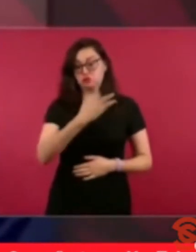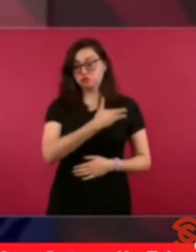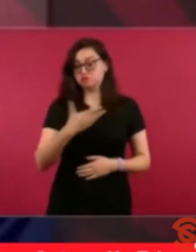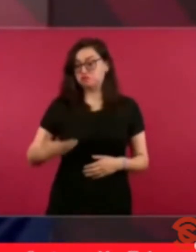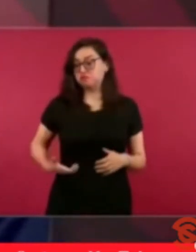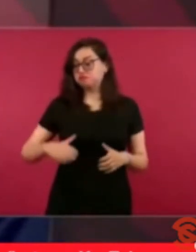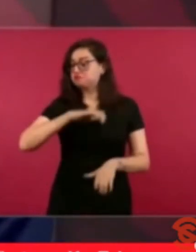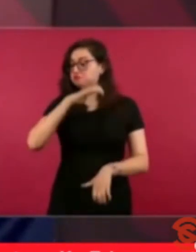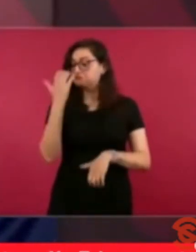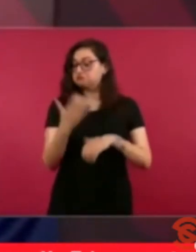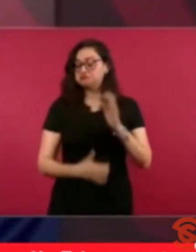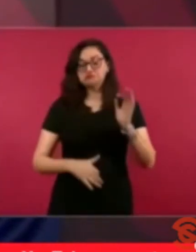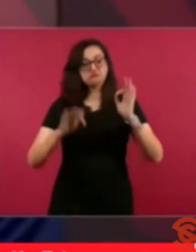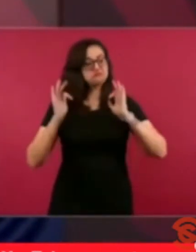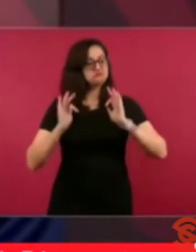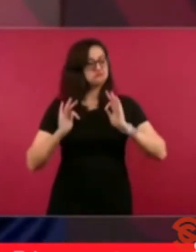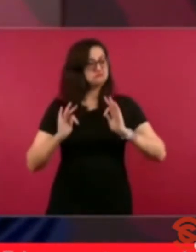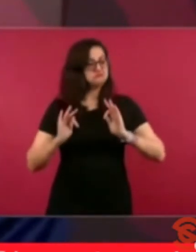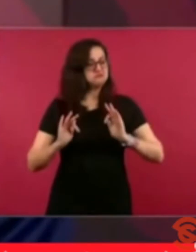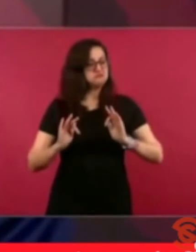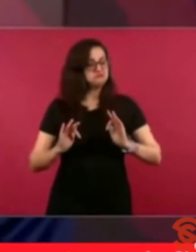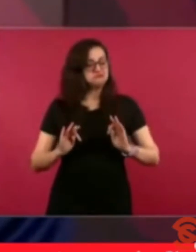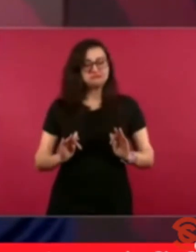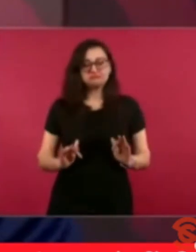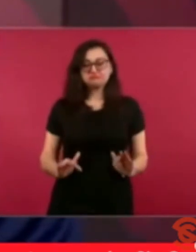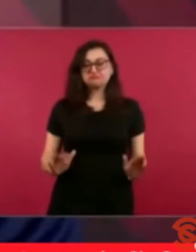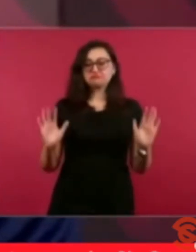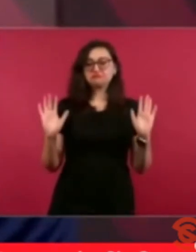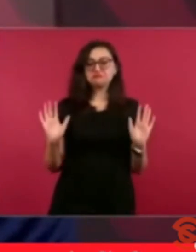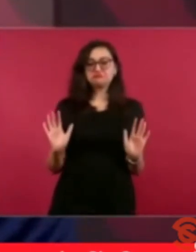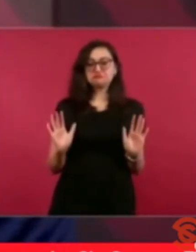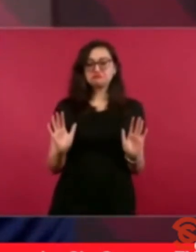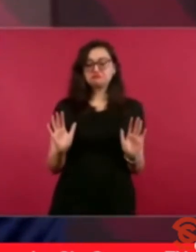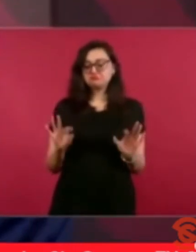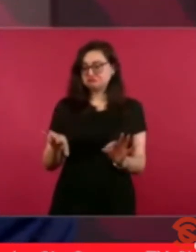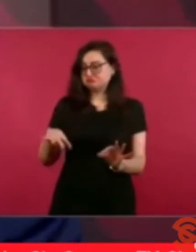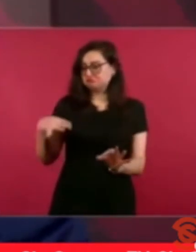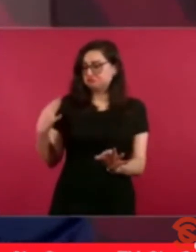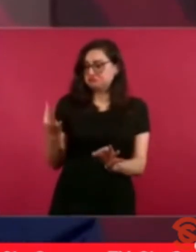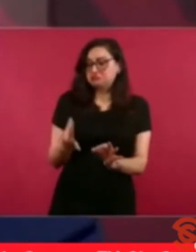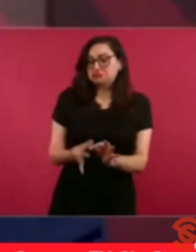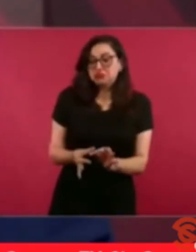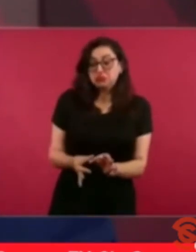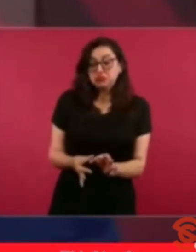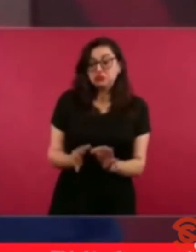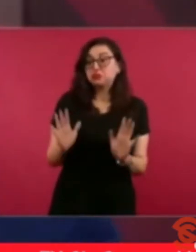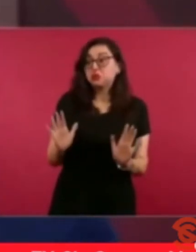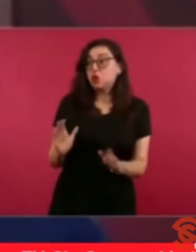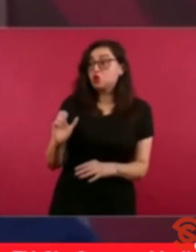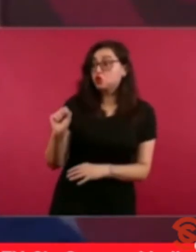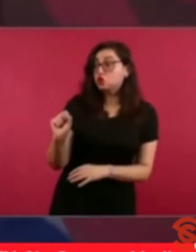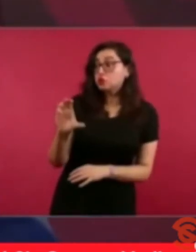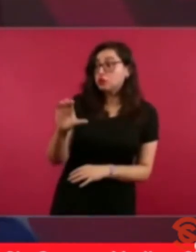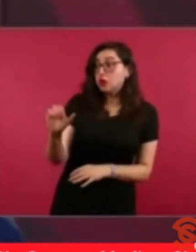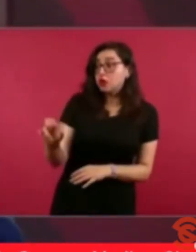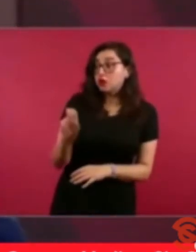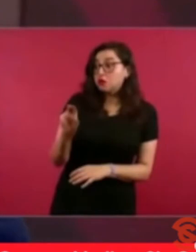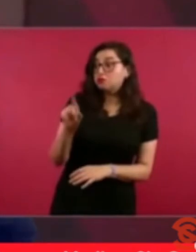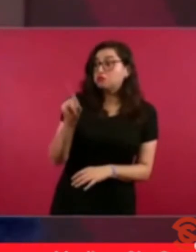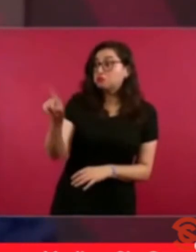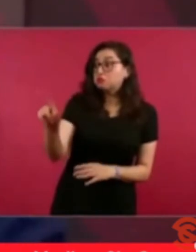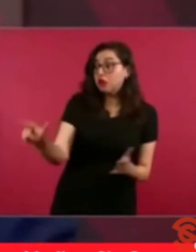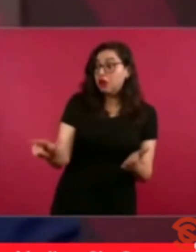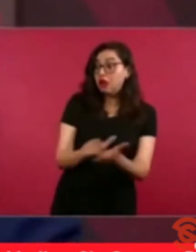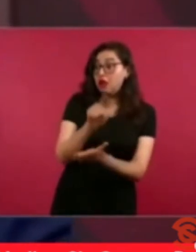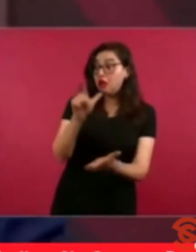del Poder Judicial. No hay ningún fundamento